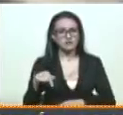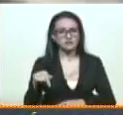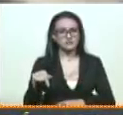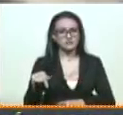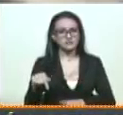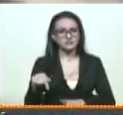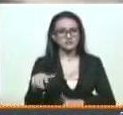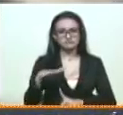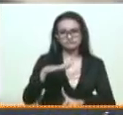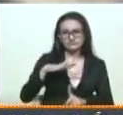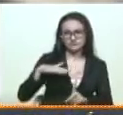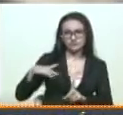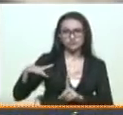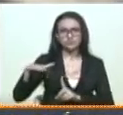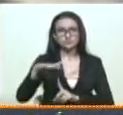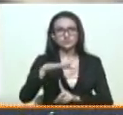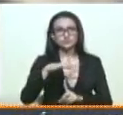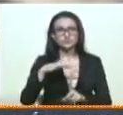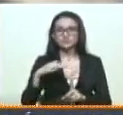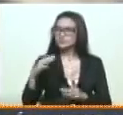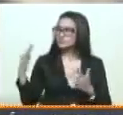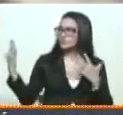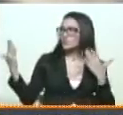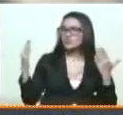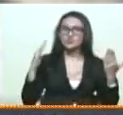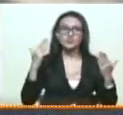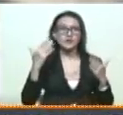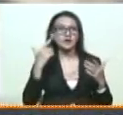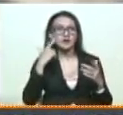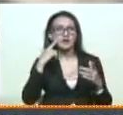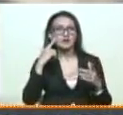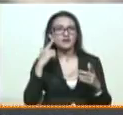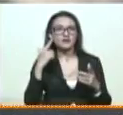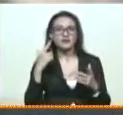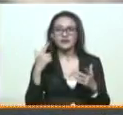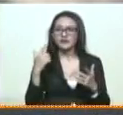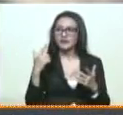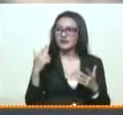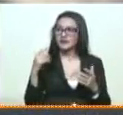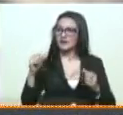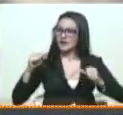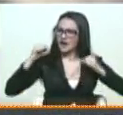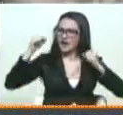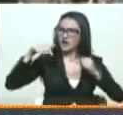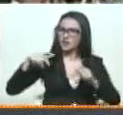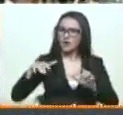rodeado de los retratos de héroes de nuestra América.